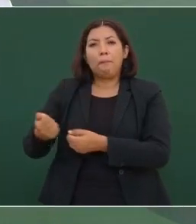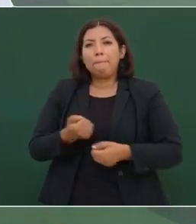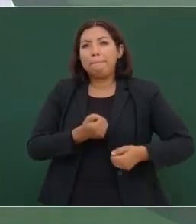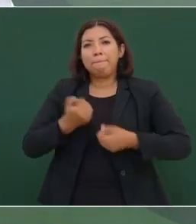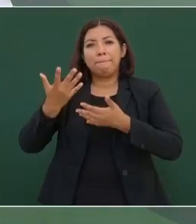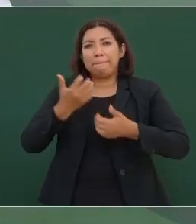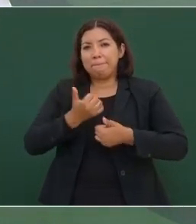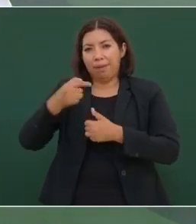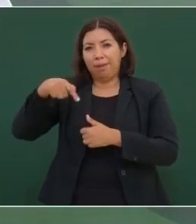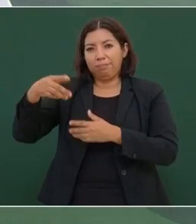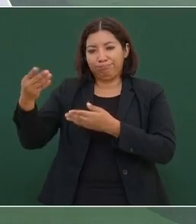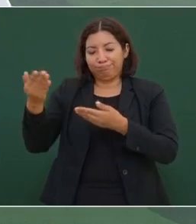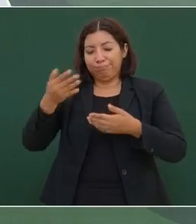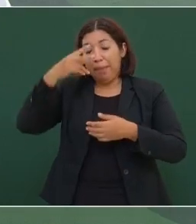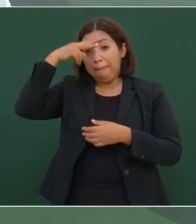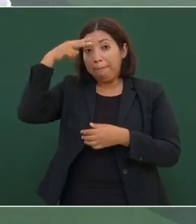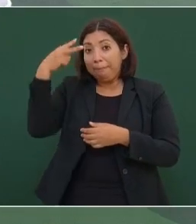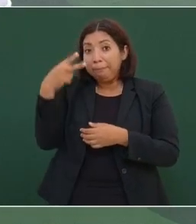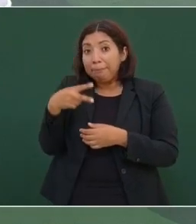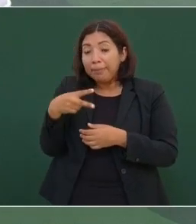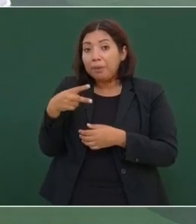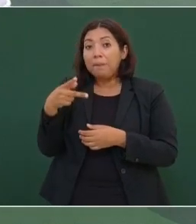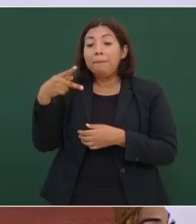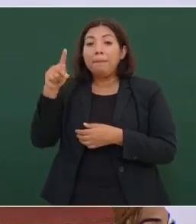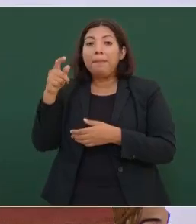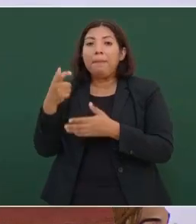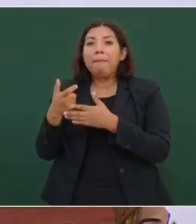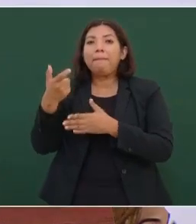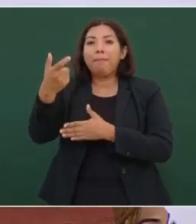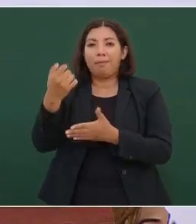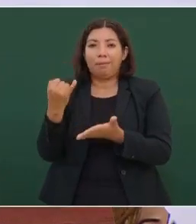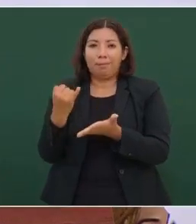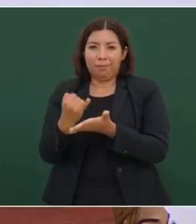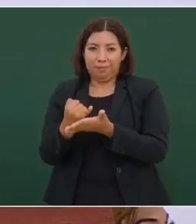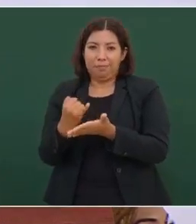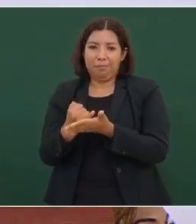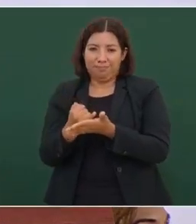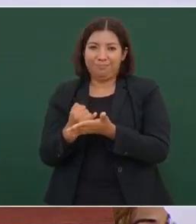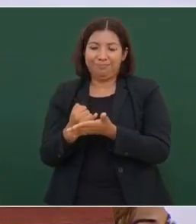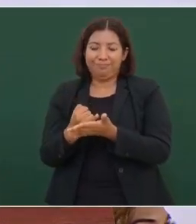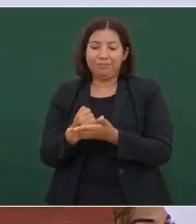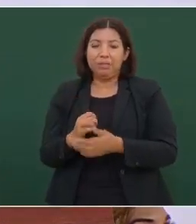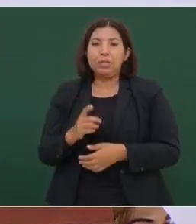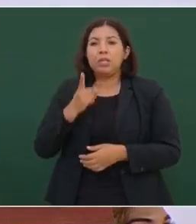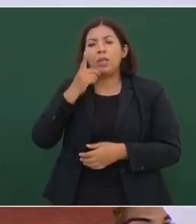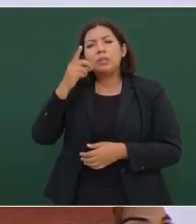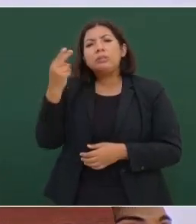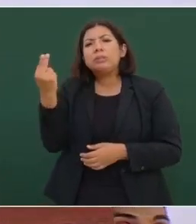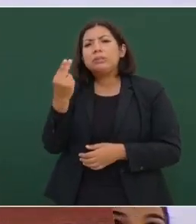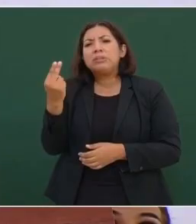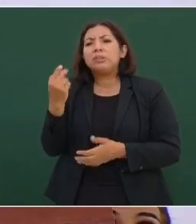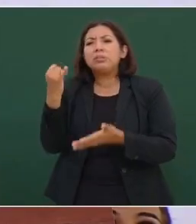por la circunstancia de la pandemia. Pues yo no hablo inglés, ustedes saben.